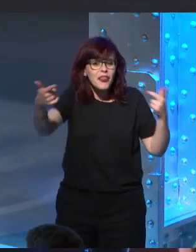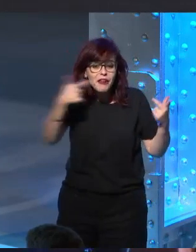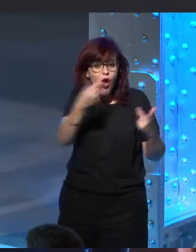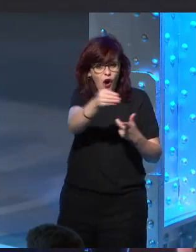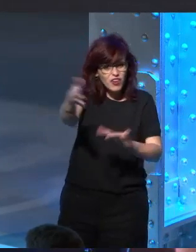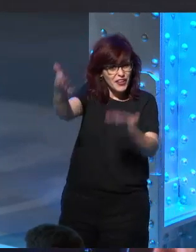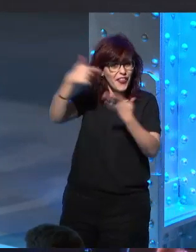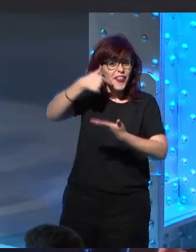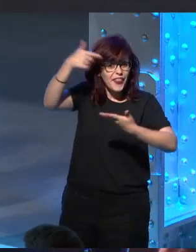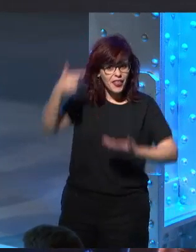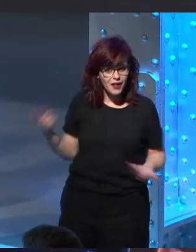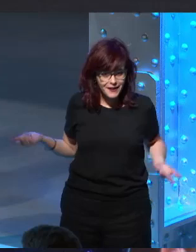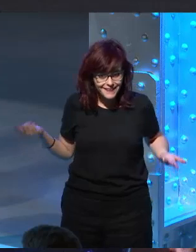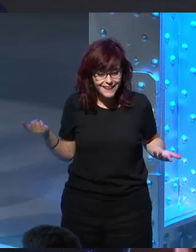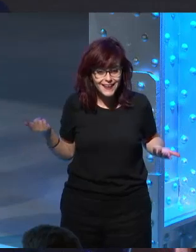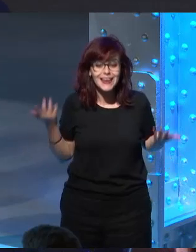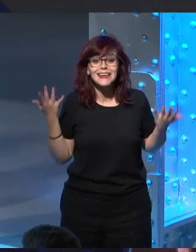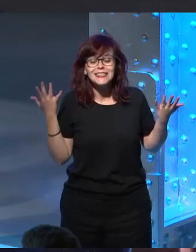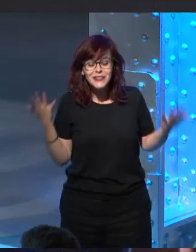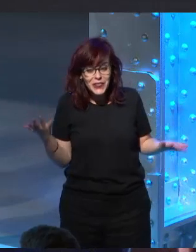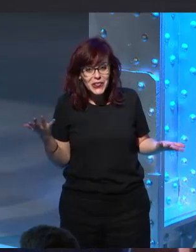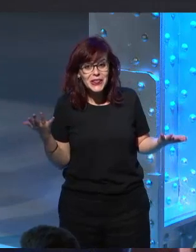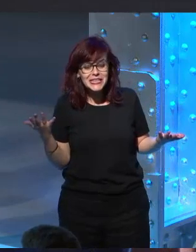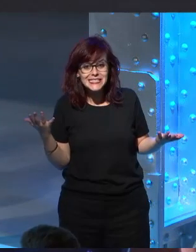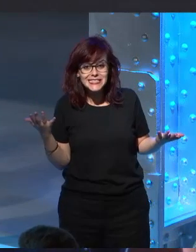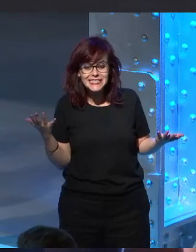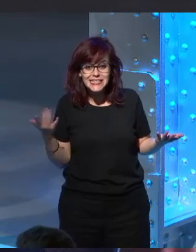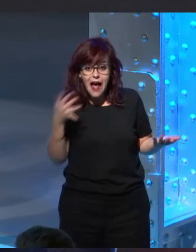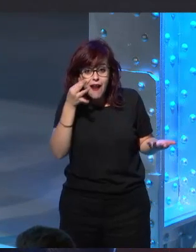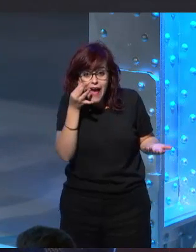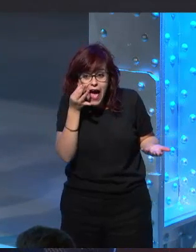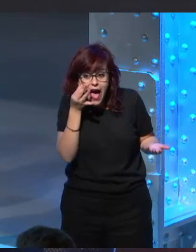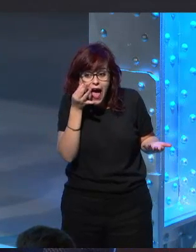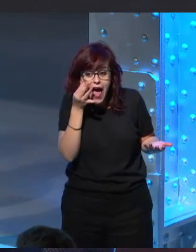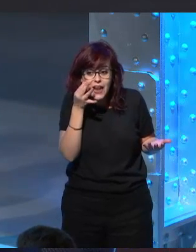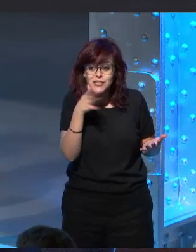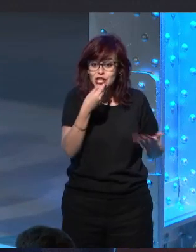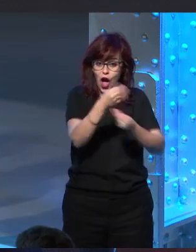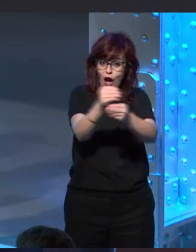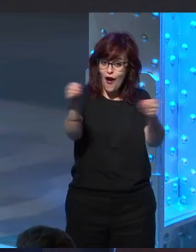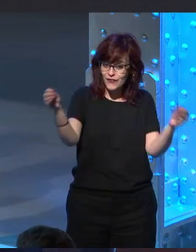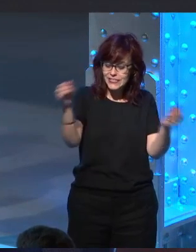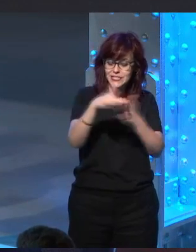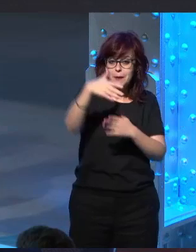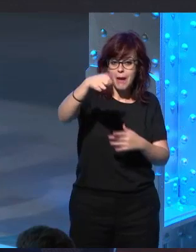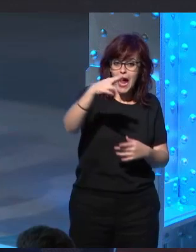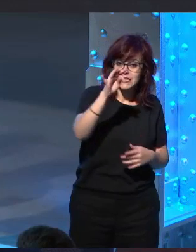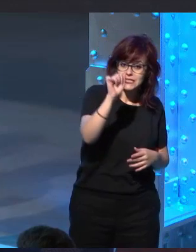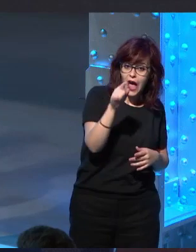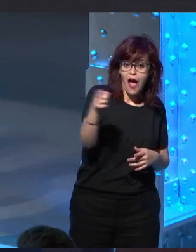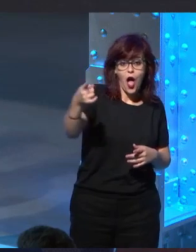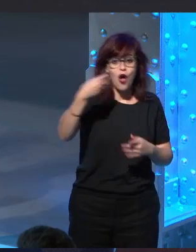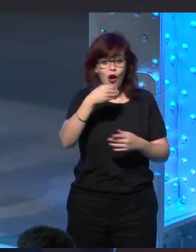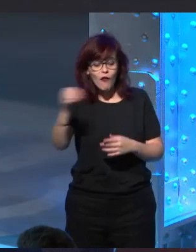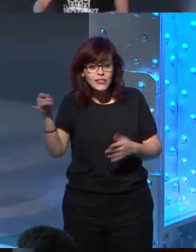chicos? Bueno, entonces muy bien. Pero en el fondo, estos muchachos, Marta y usted,